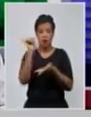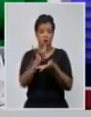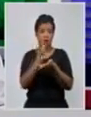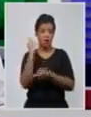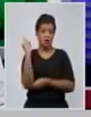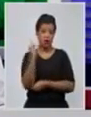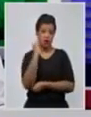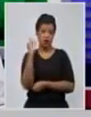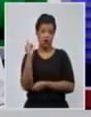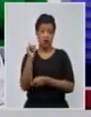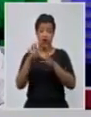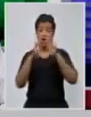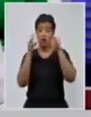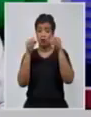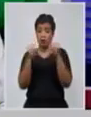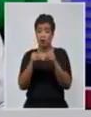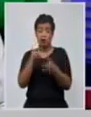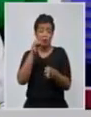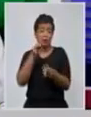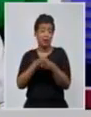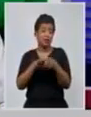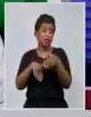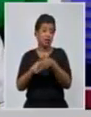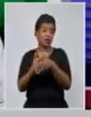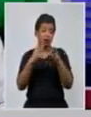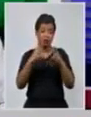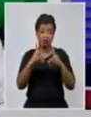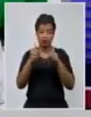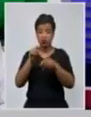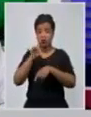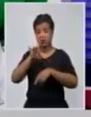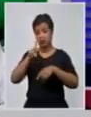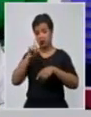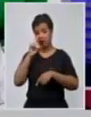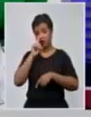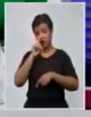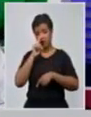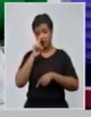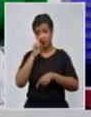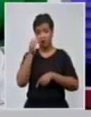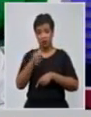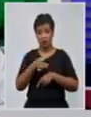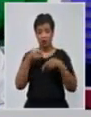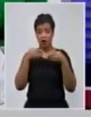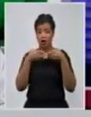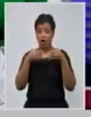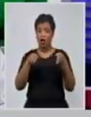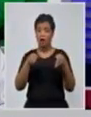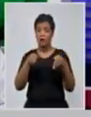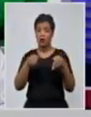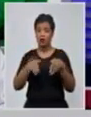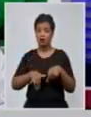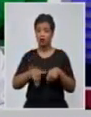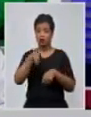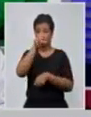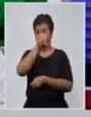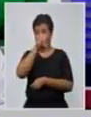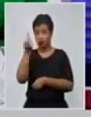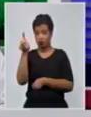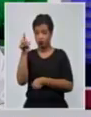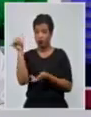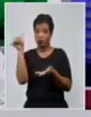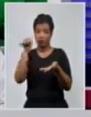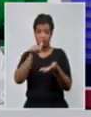del acumulado, desde el 15 de noviembre, recuerden la apertura de los vuelos y de la